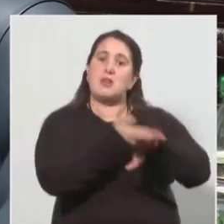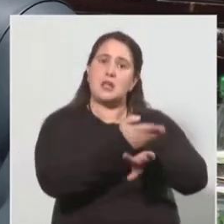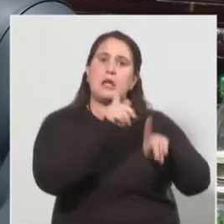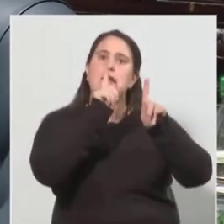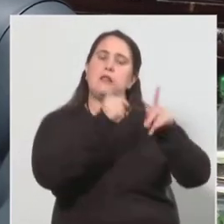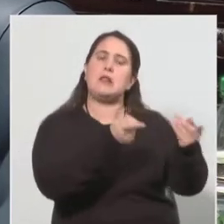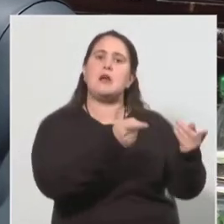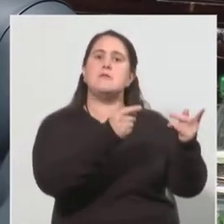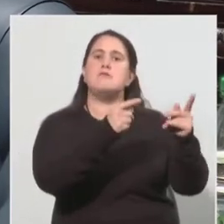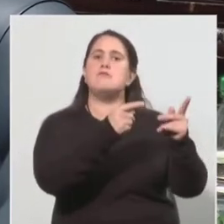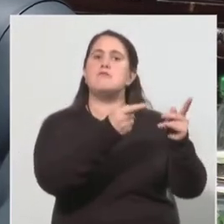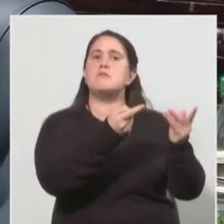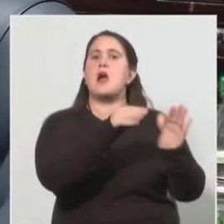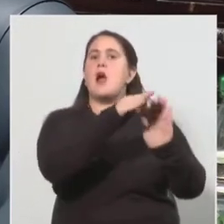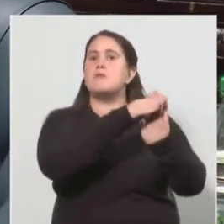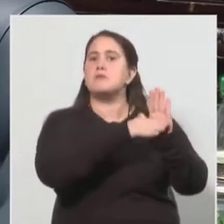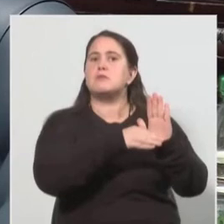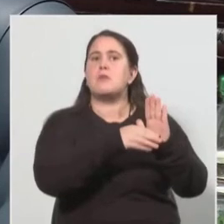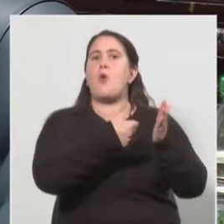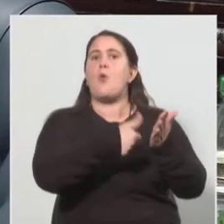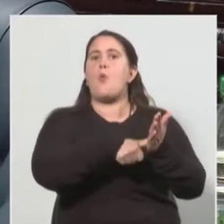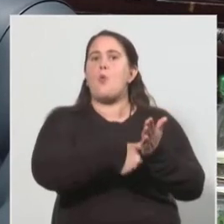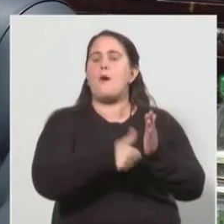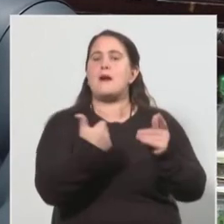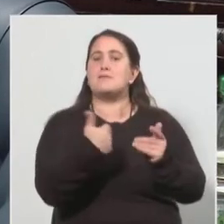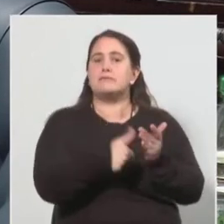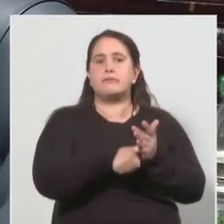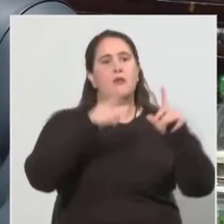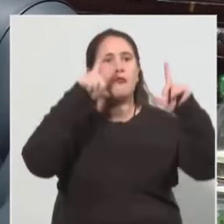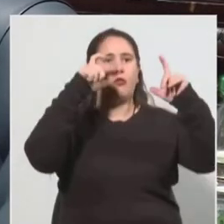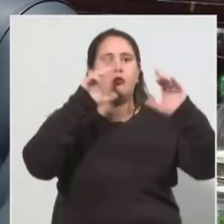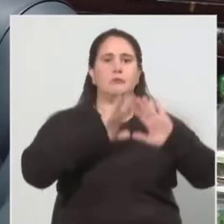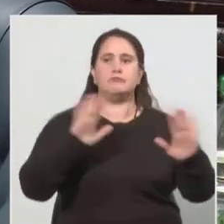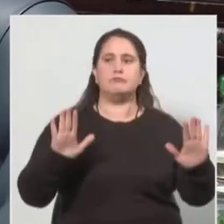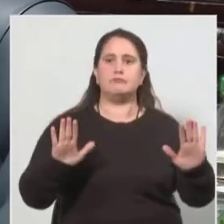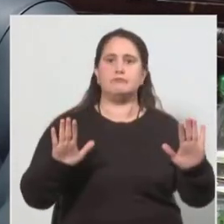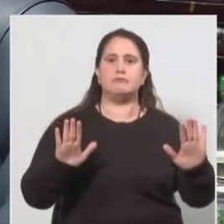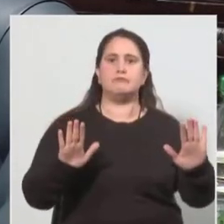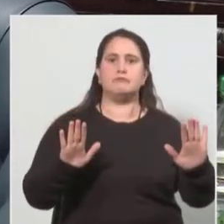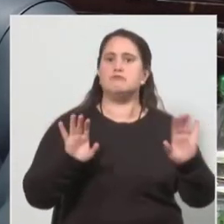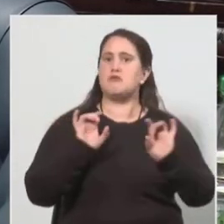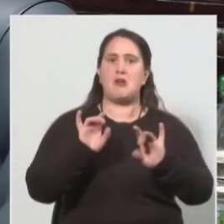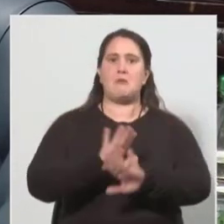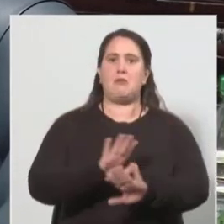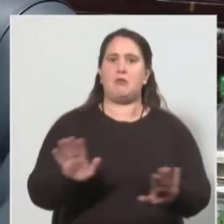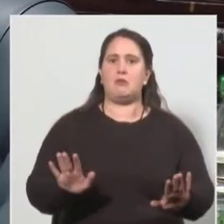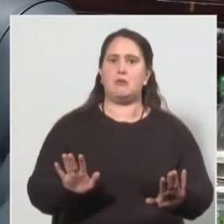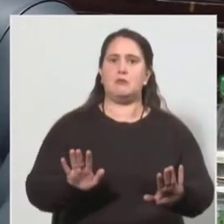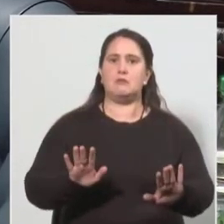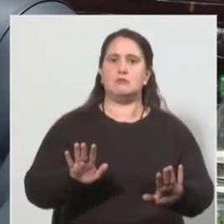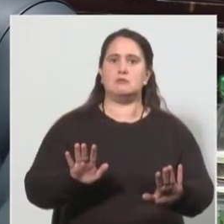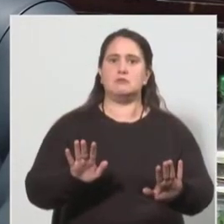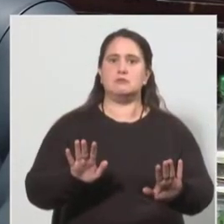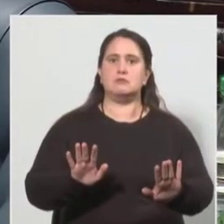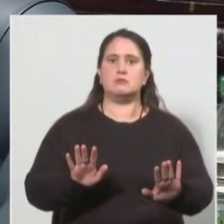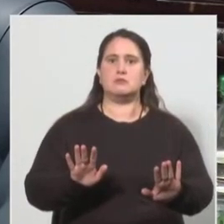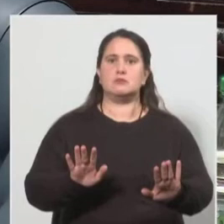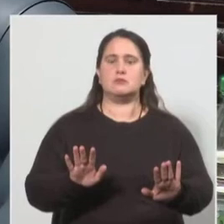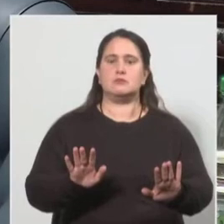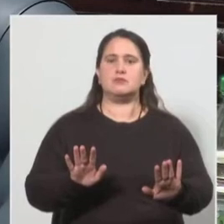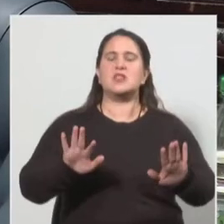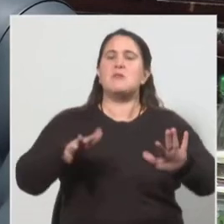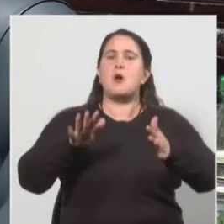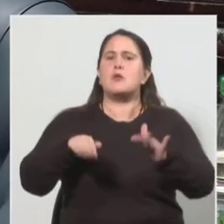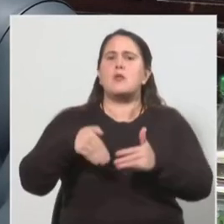que se le habían tomado huellas y fotografía. Punto. Nada más.